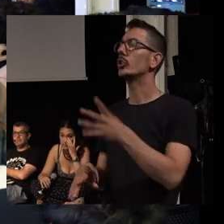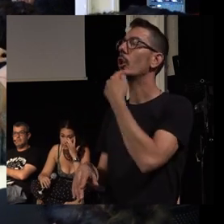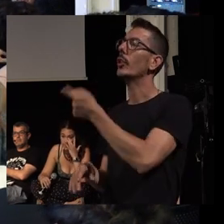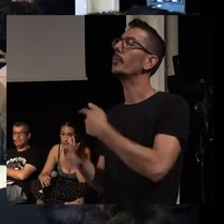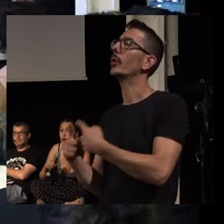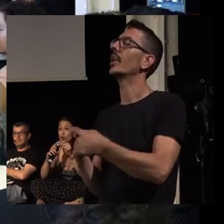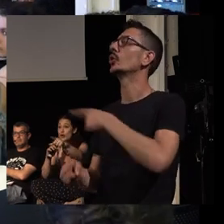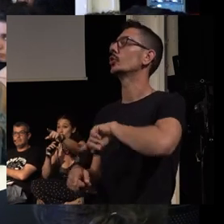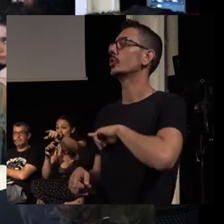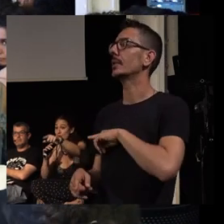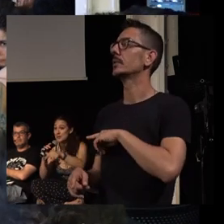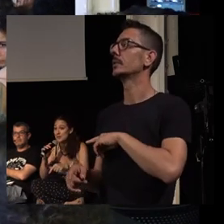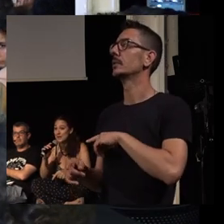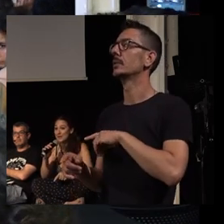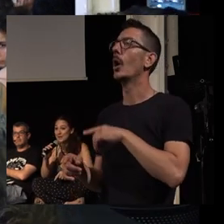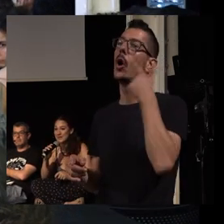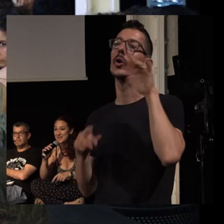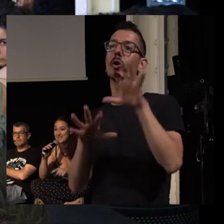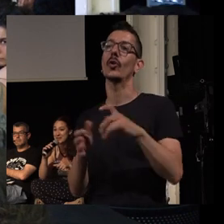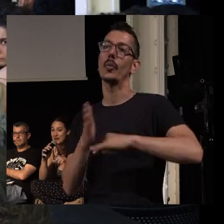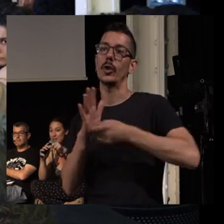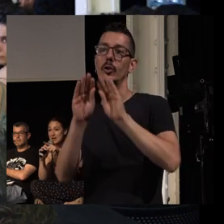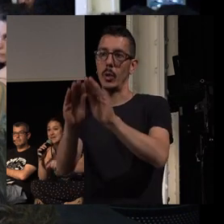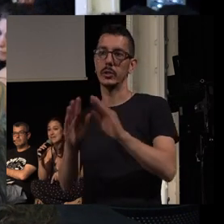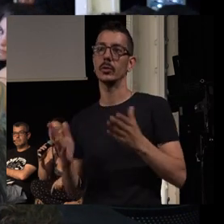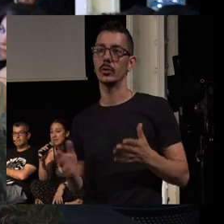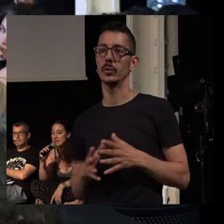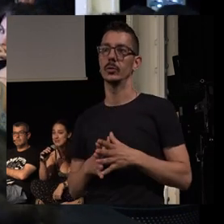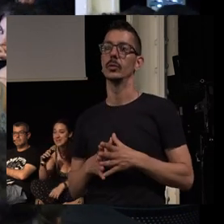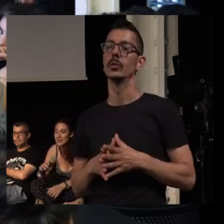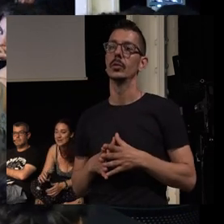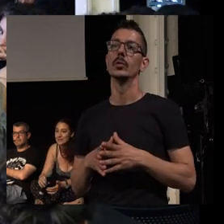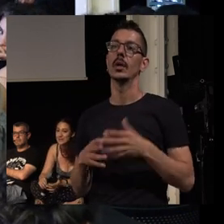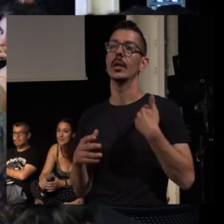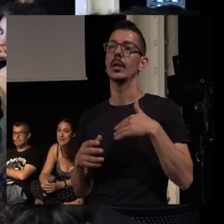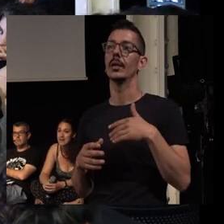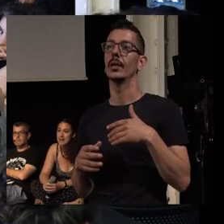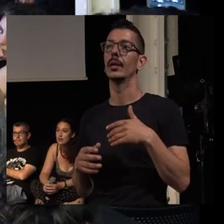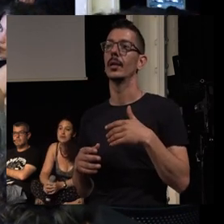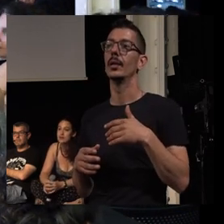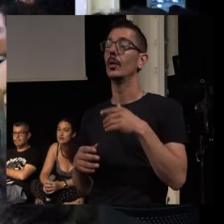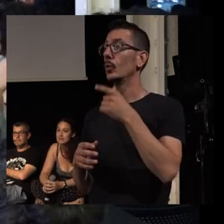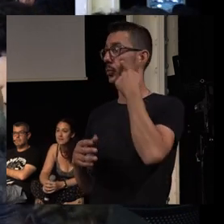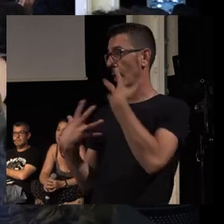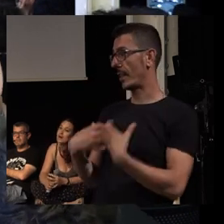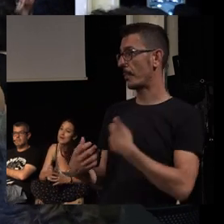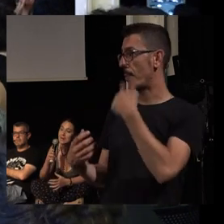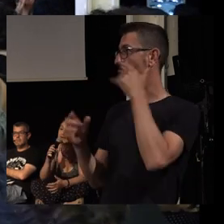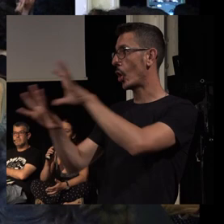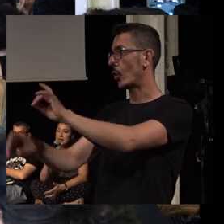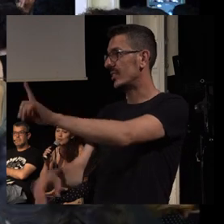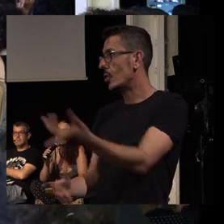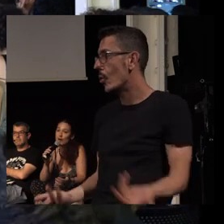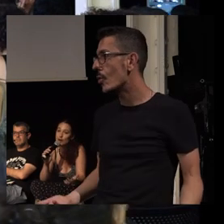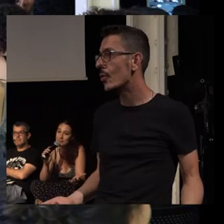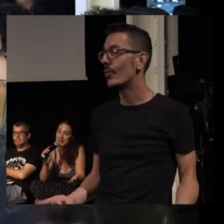bueno, yo ya trabajé con... Yo conozco vuestro proyecto, hemos, con claro, alguna de vuestras, sí, compas hemos estado. Claro, pero yo el tuyo no. O sea,